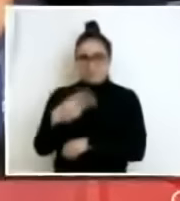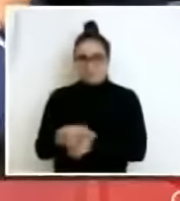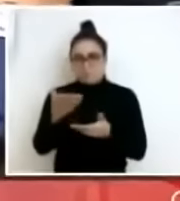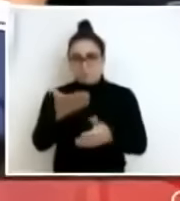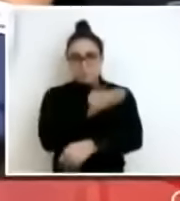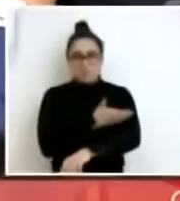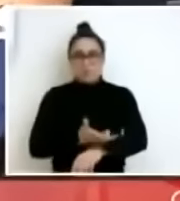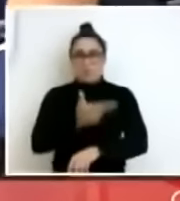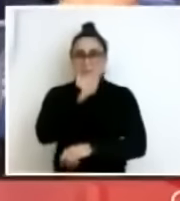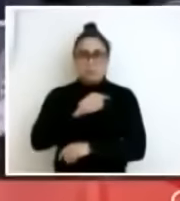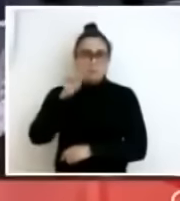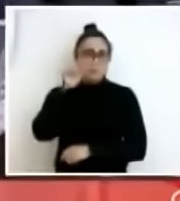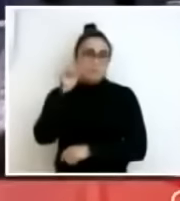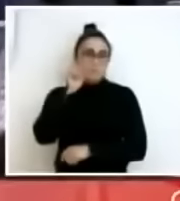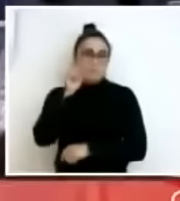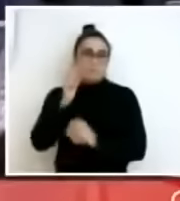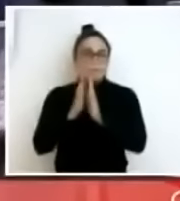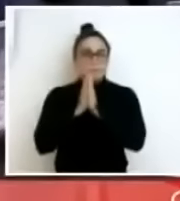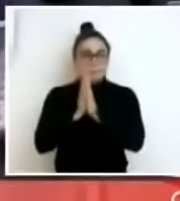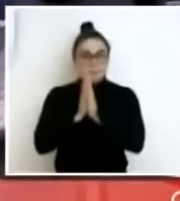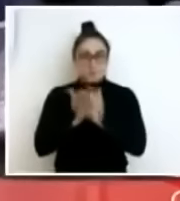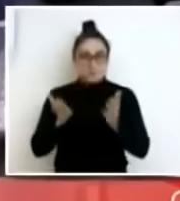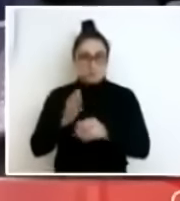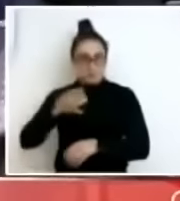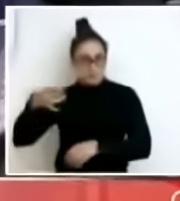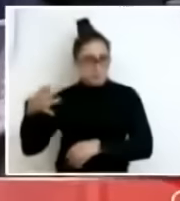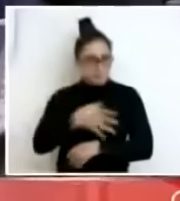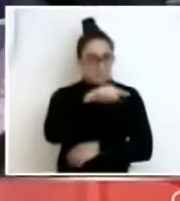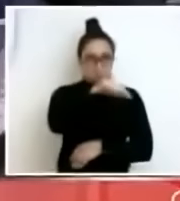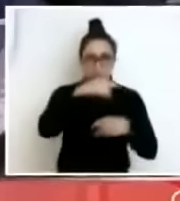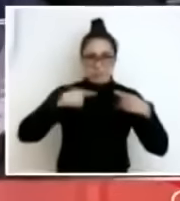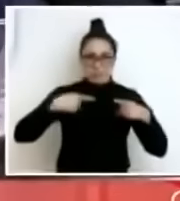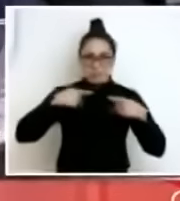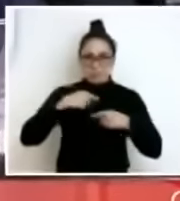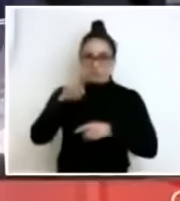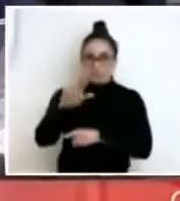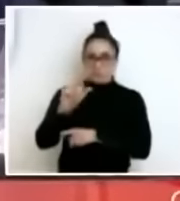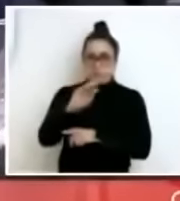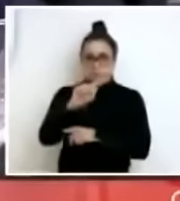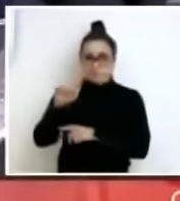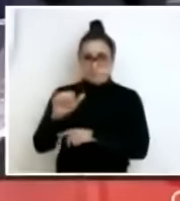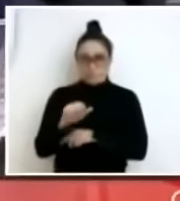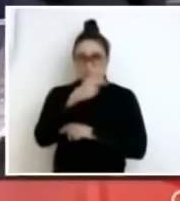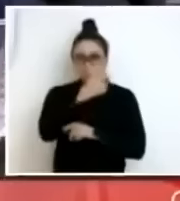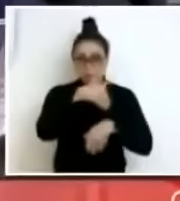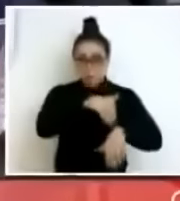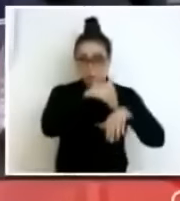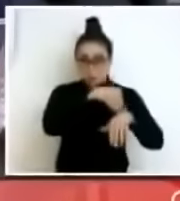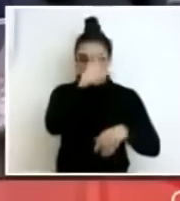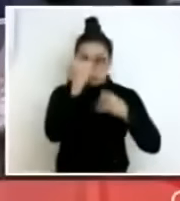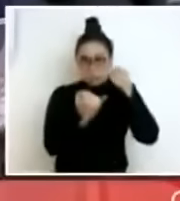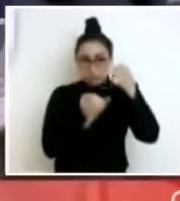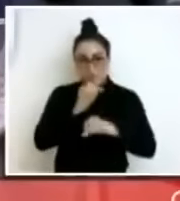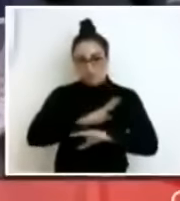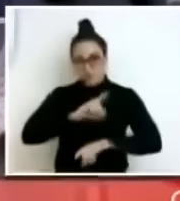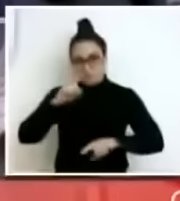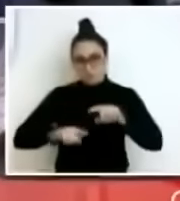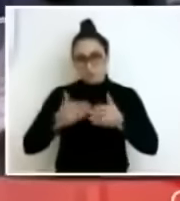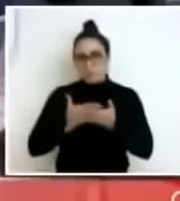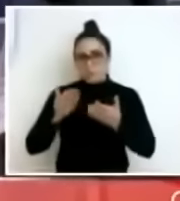México de rebasar a rabasa y asumir sin cortapisas y de manera figna el mandato